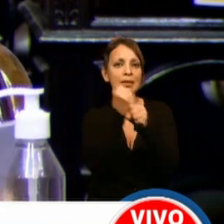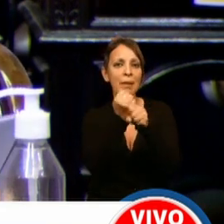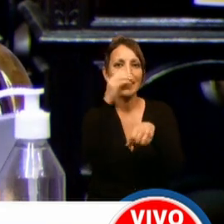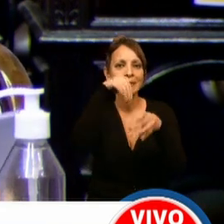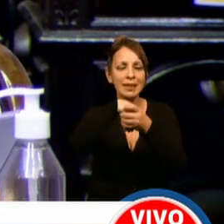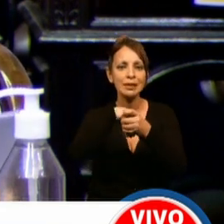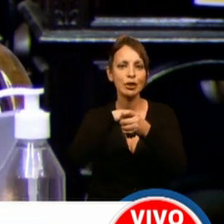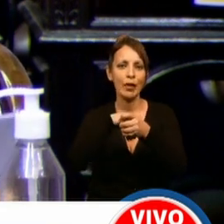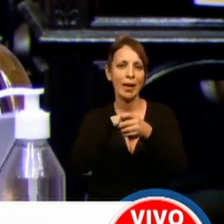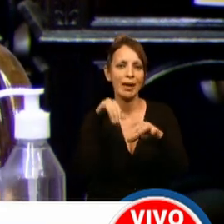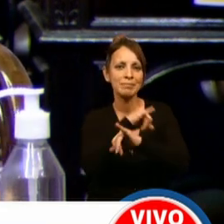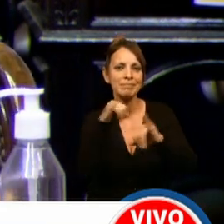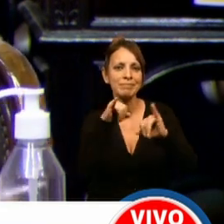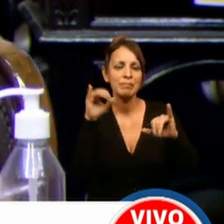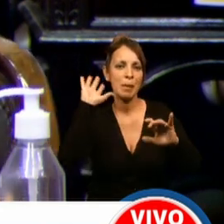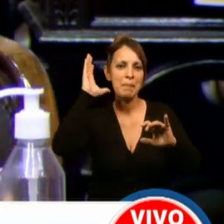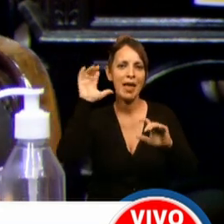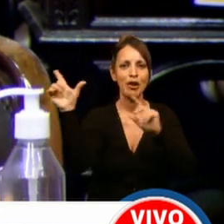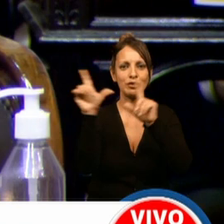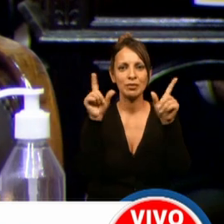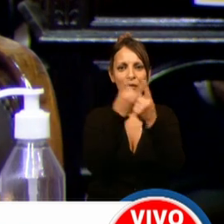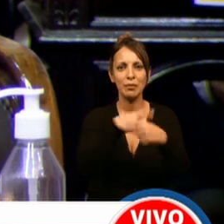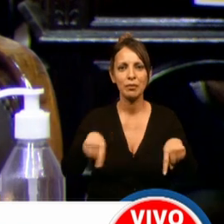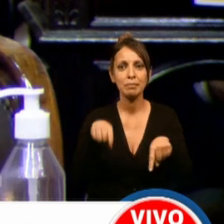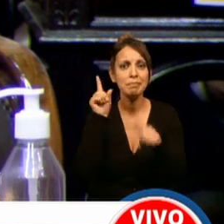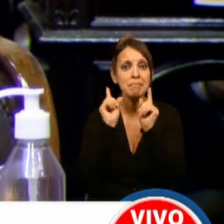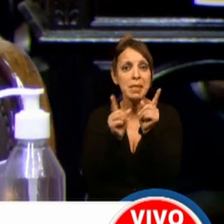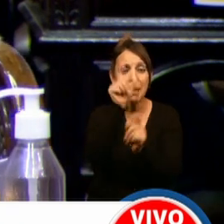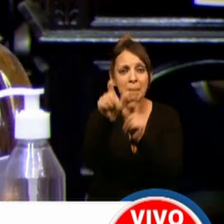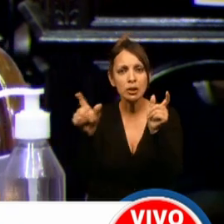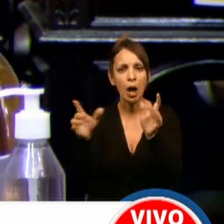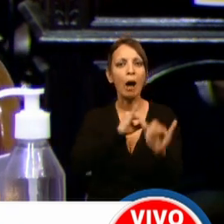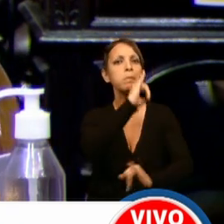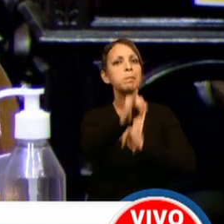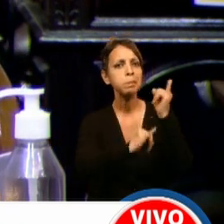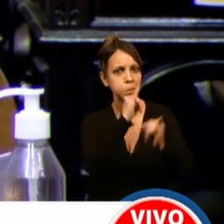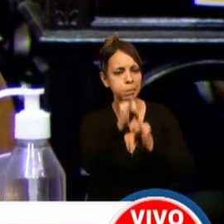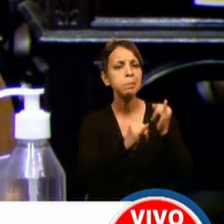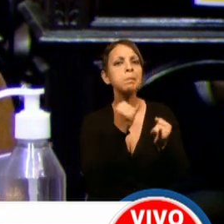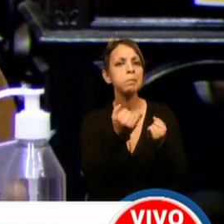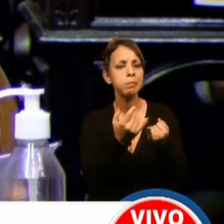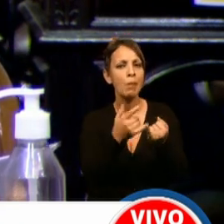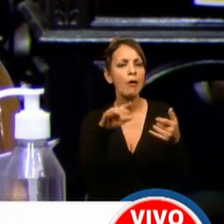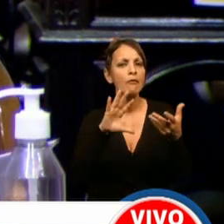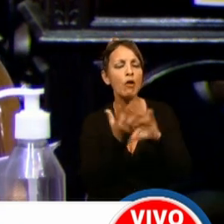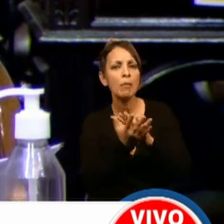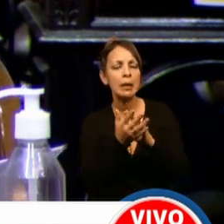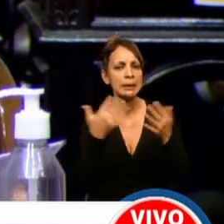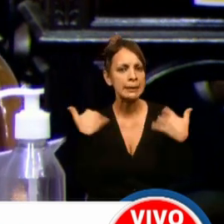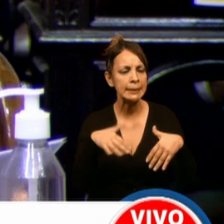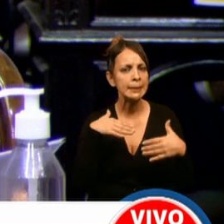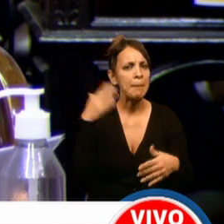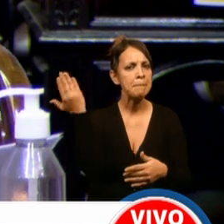comunicación que dan cuenta de las violencias y de los abusos a los que se exponen